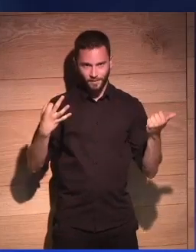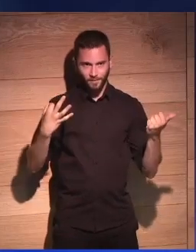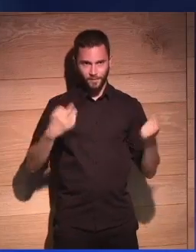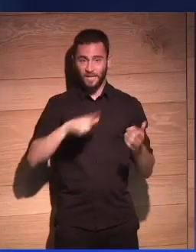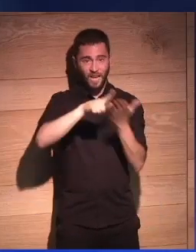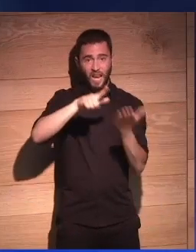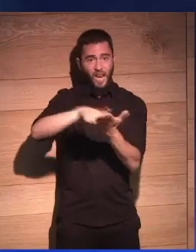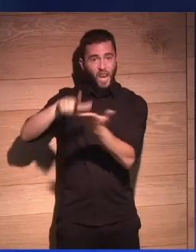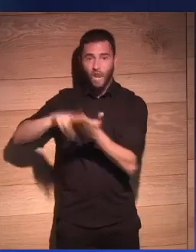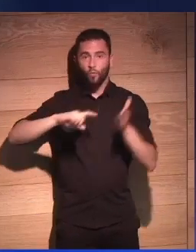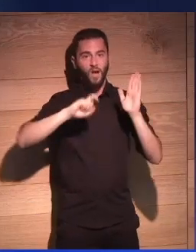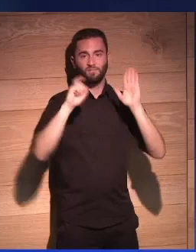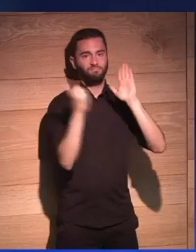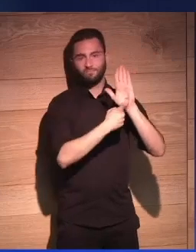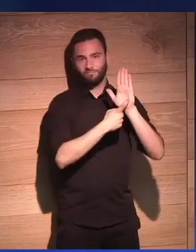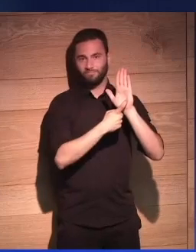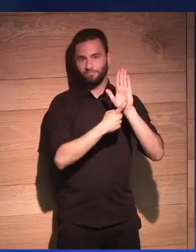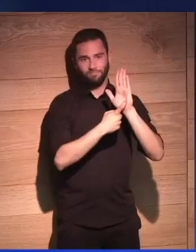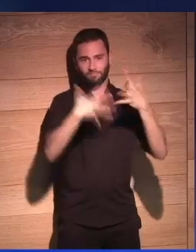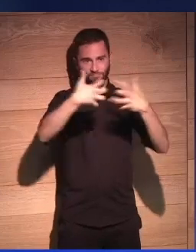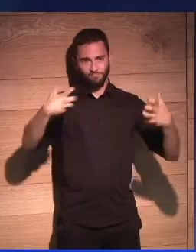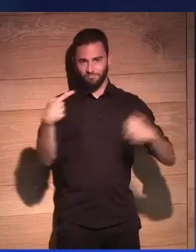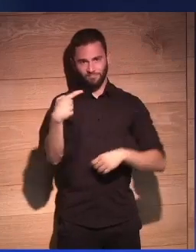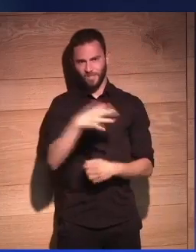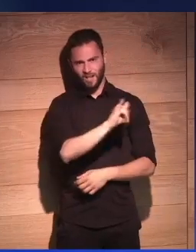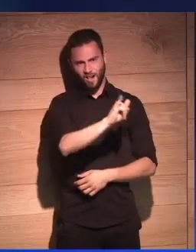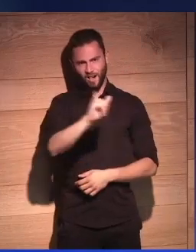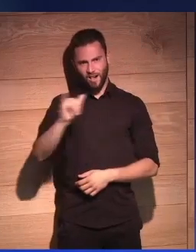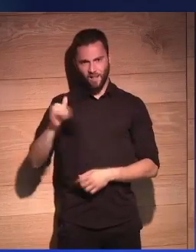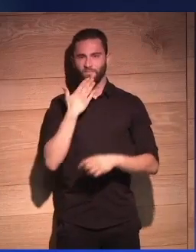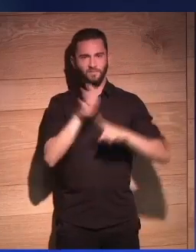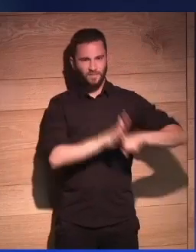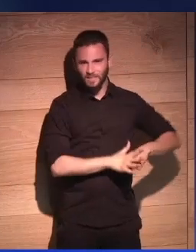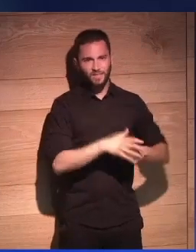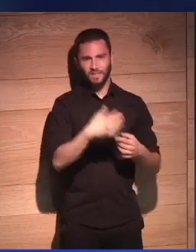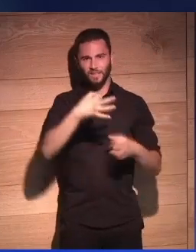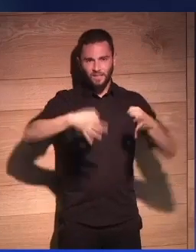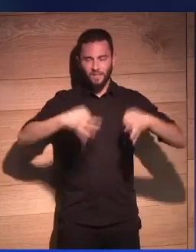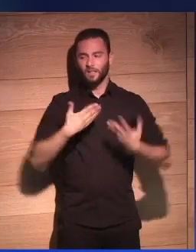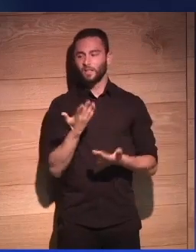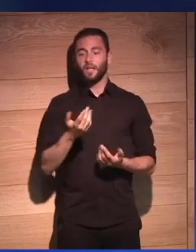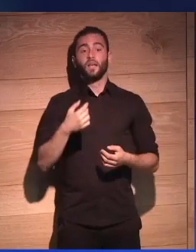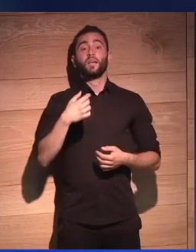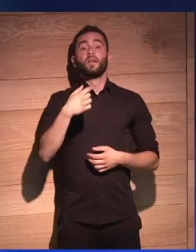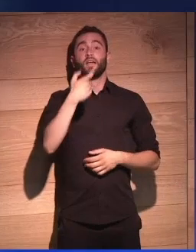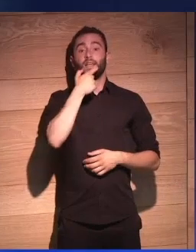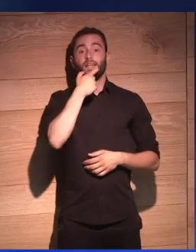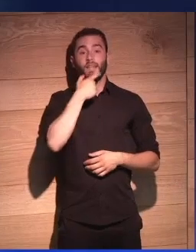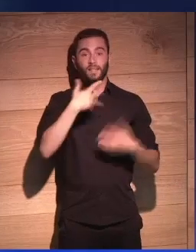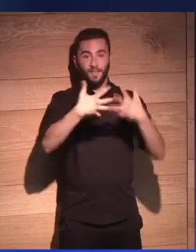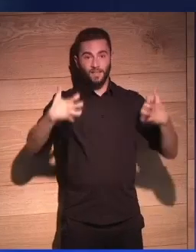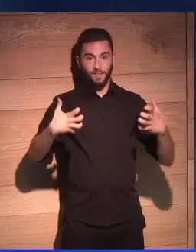Todas las lenguas están repletas de expresiones edadistas. Tenemos una expresión en inglés, no creo que exista en castellano, pero